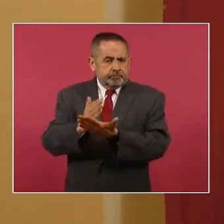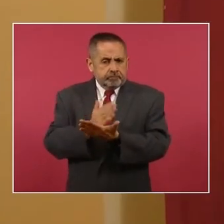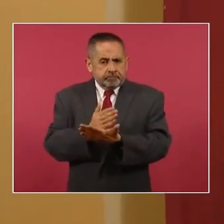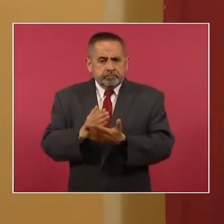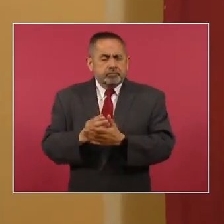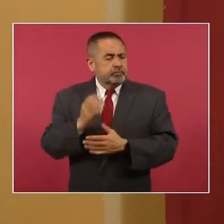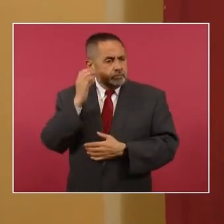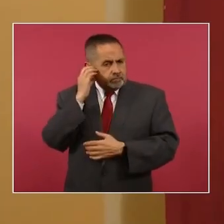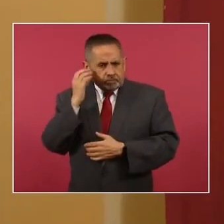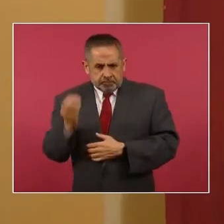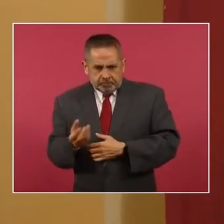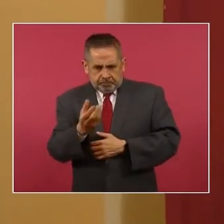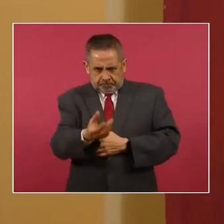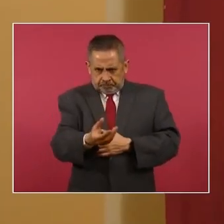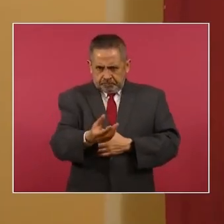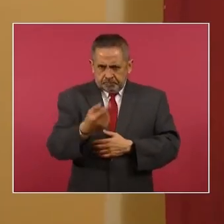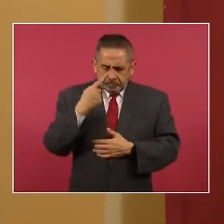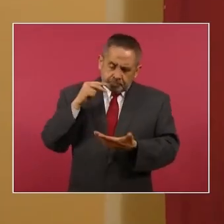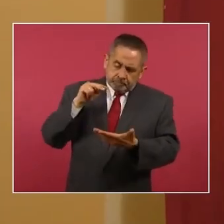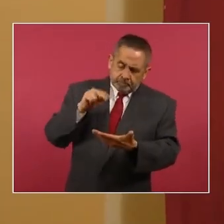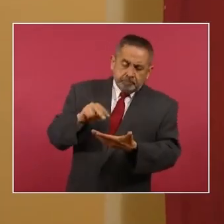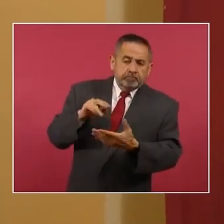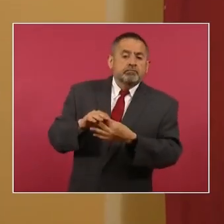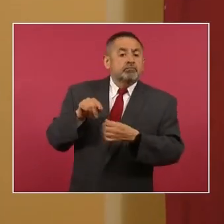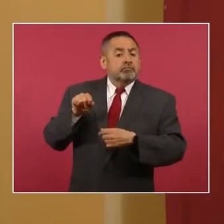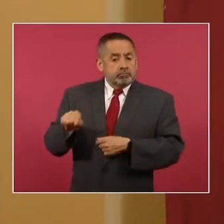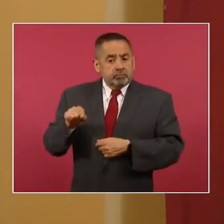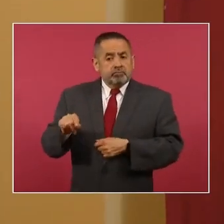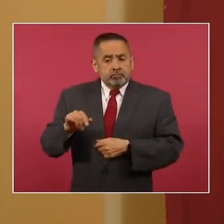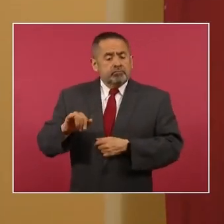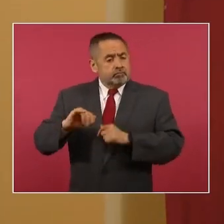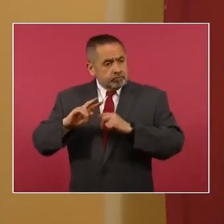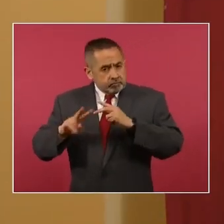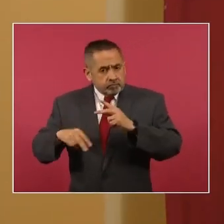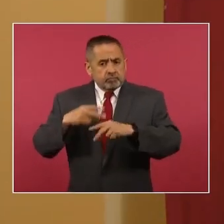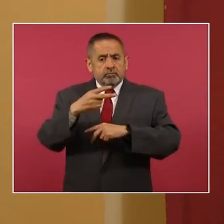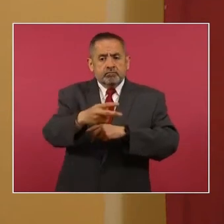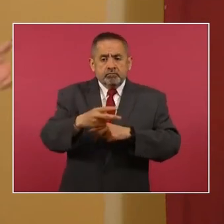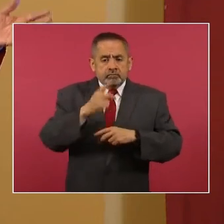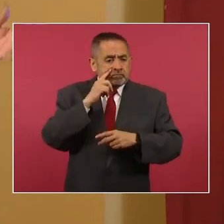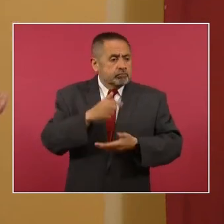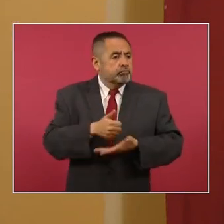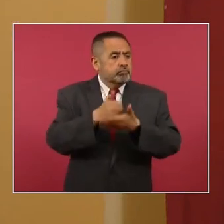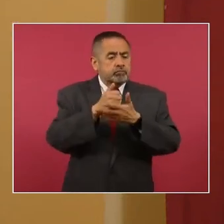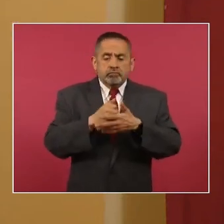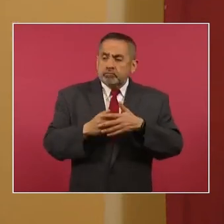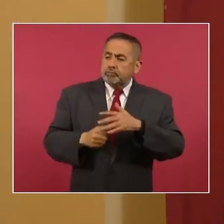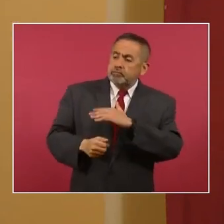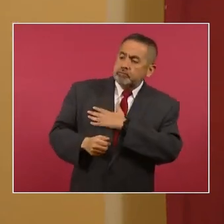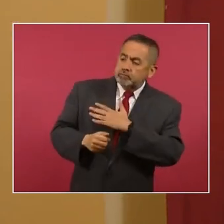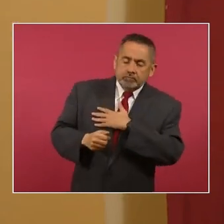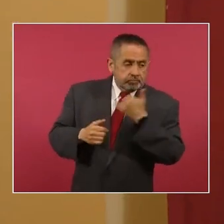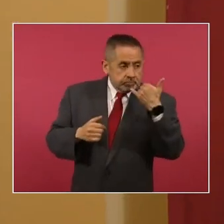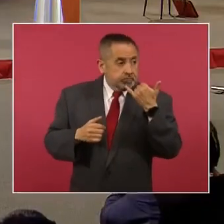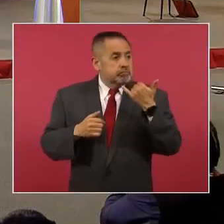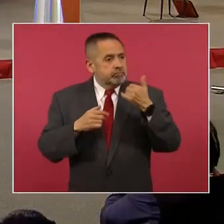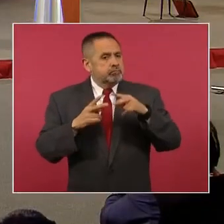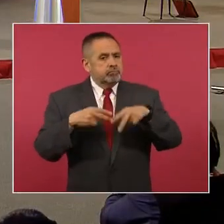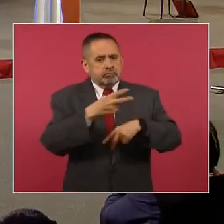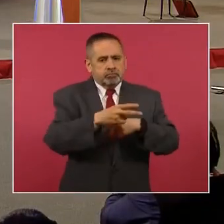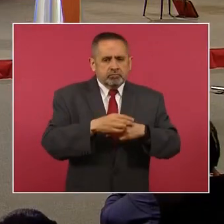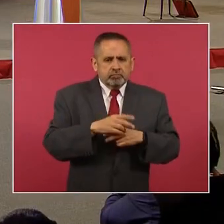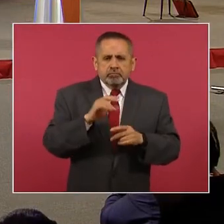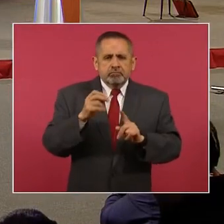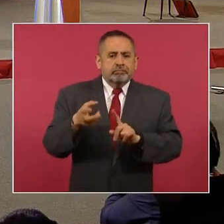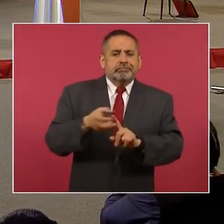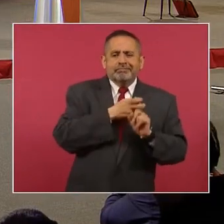teléfono celular, para ver que él acudió a la atención de una persona, no hacer ningún